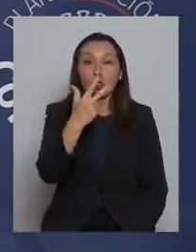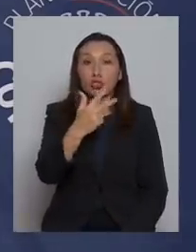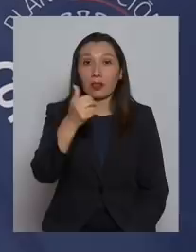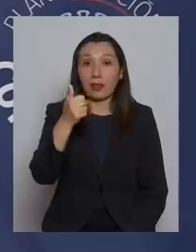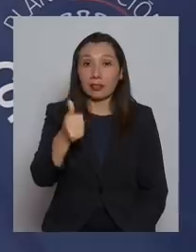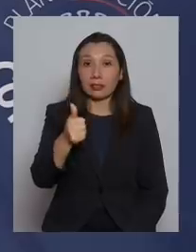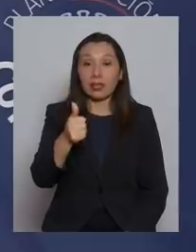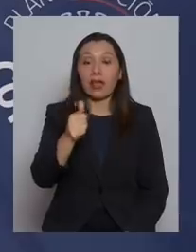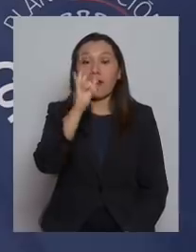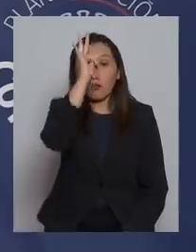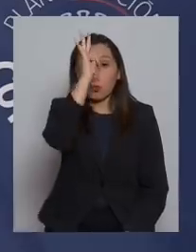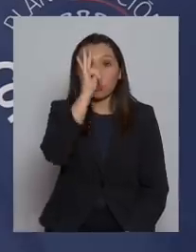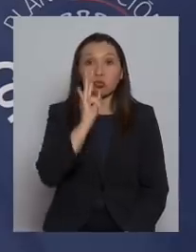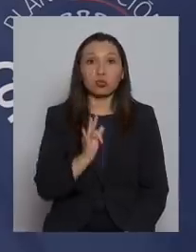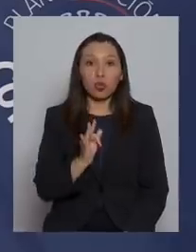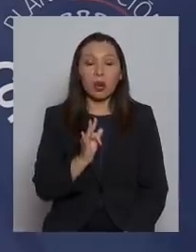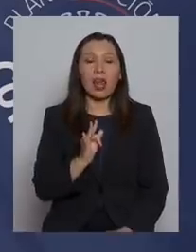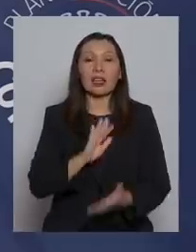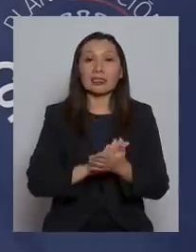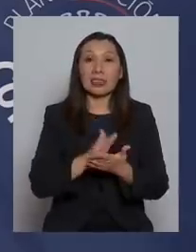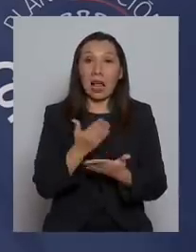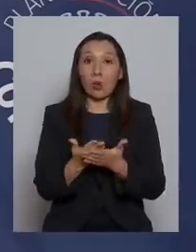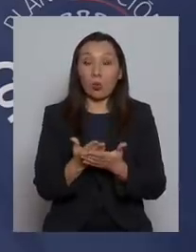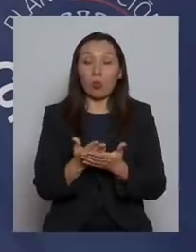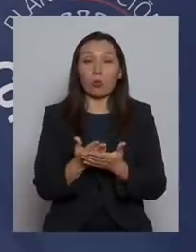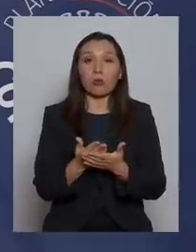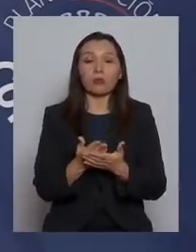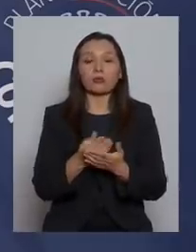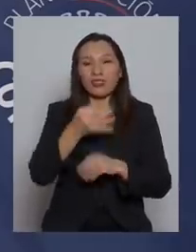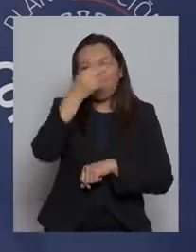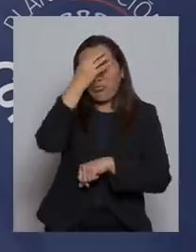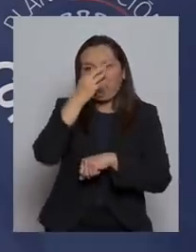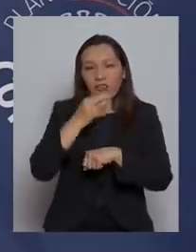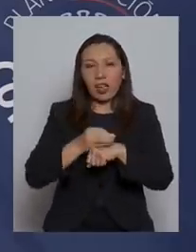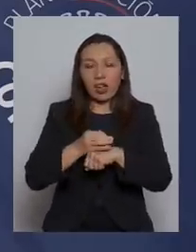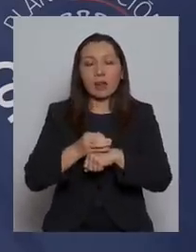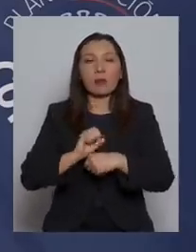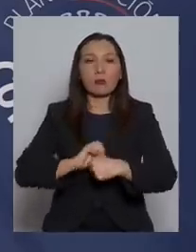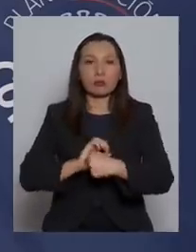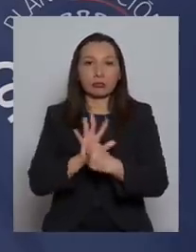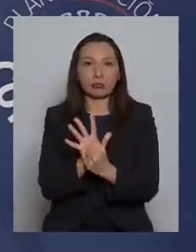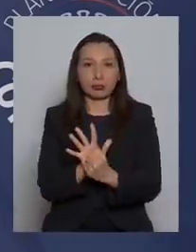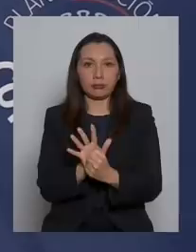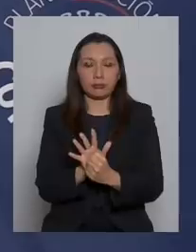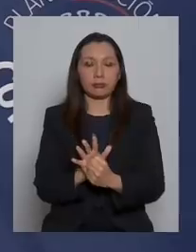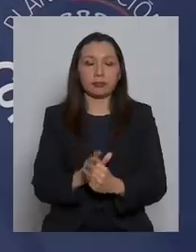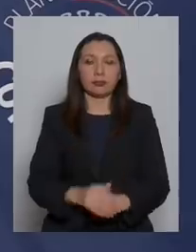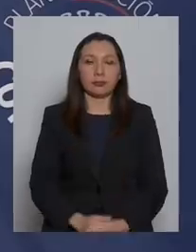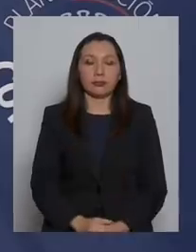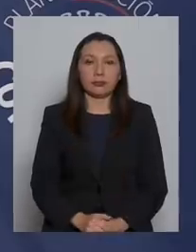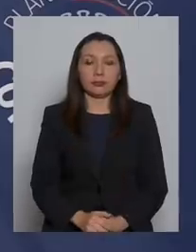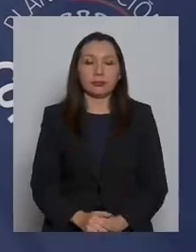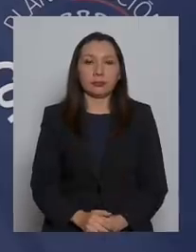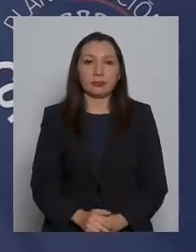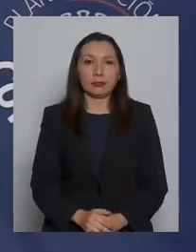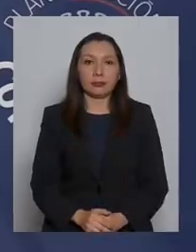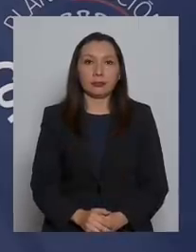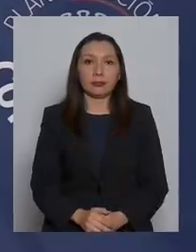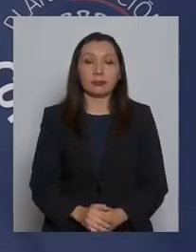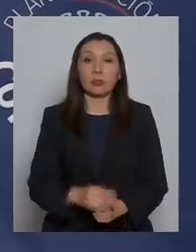286 funcionarios de salud enfermos por coronavirus.